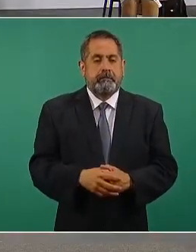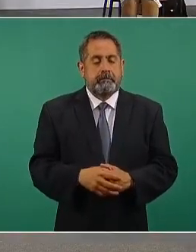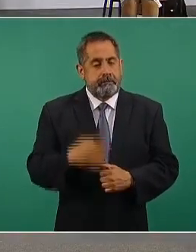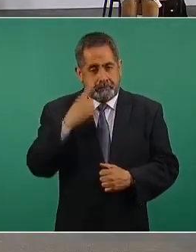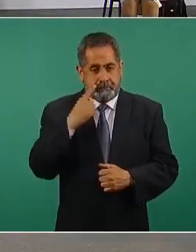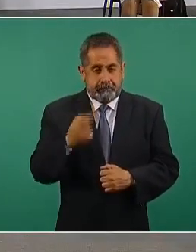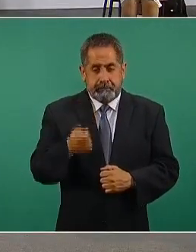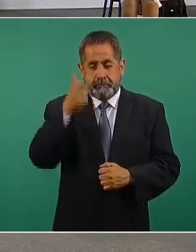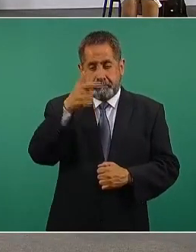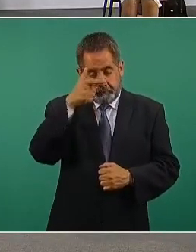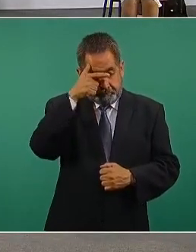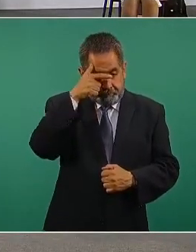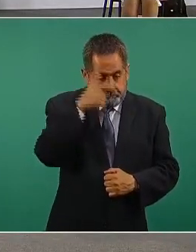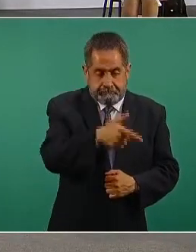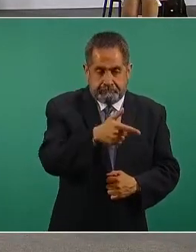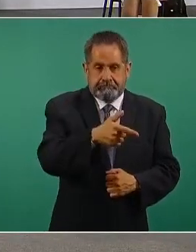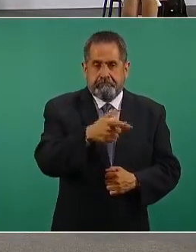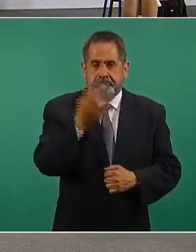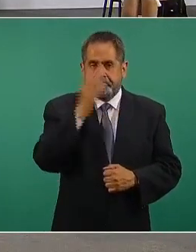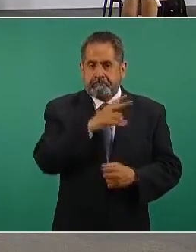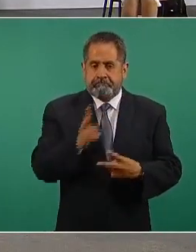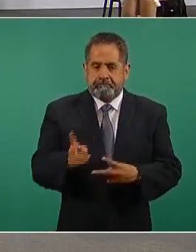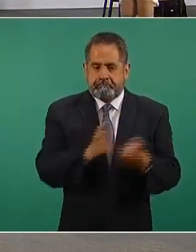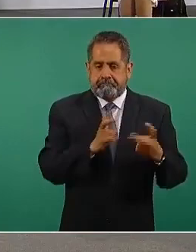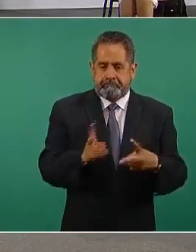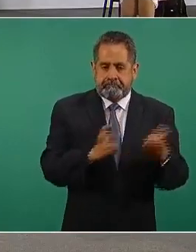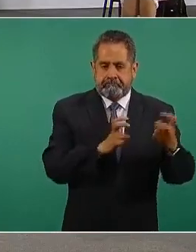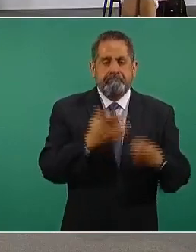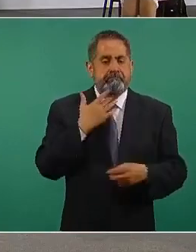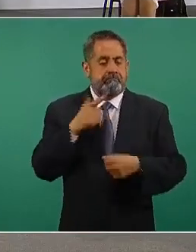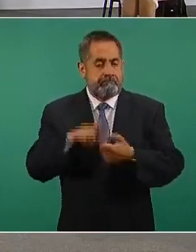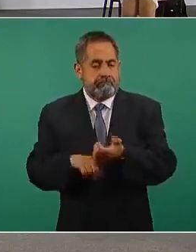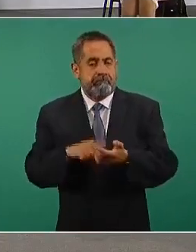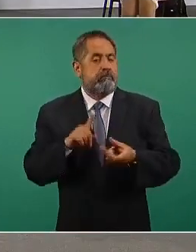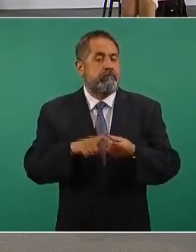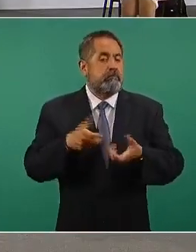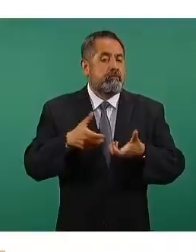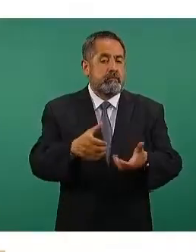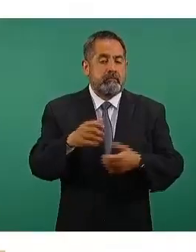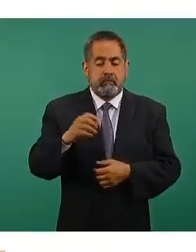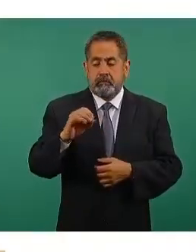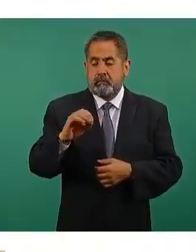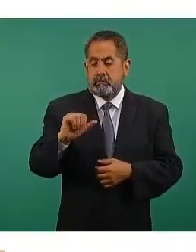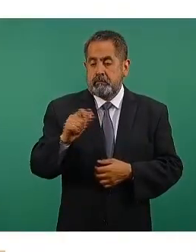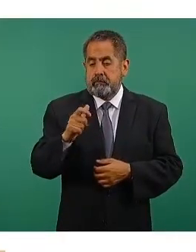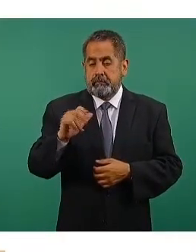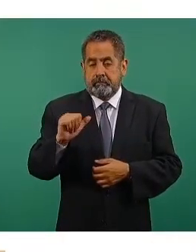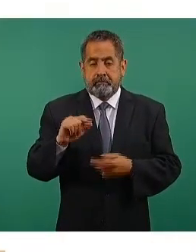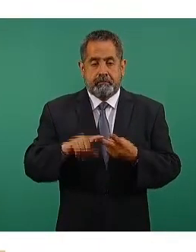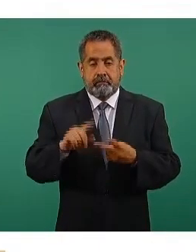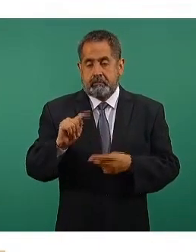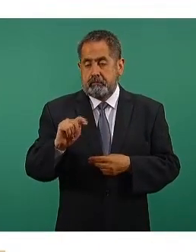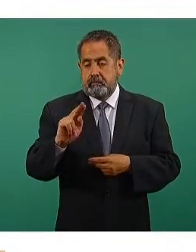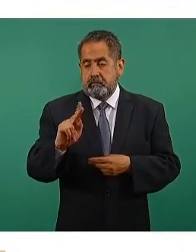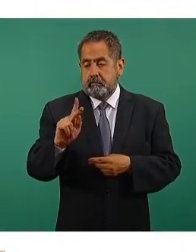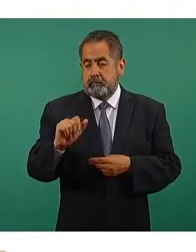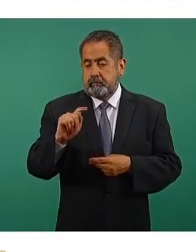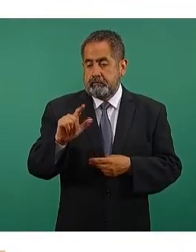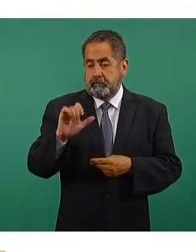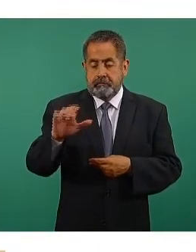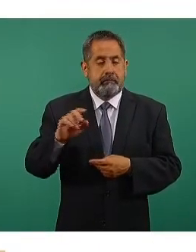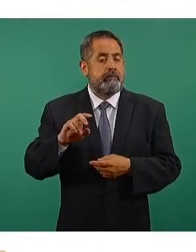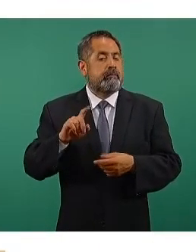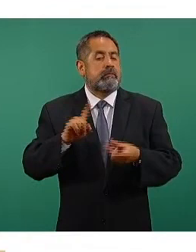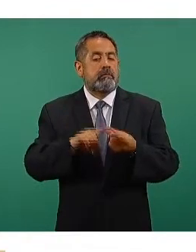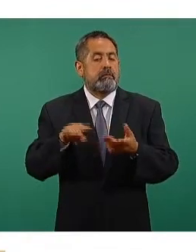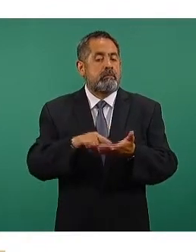primer hallazgo de la primera toma clandestina con mayor riesgo se ubicó en la calle de Oaxaca y Tulpetlac, en Ecatepec, Estado de México.